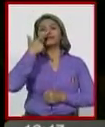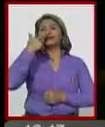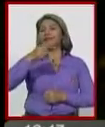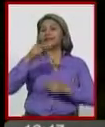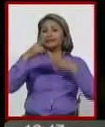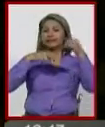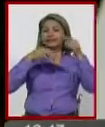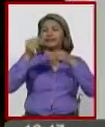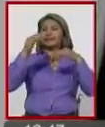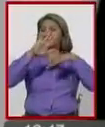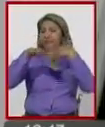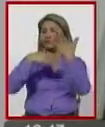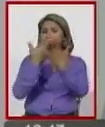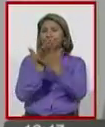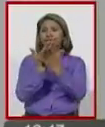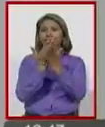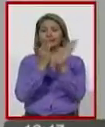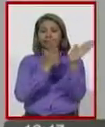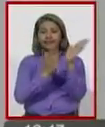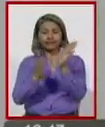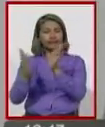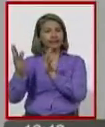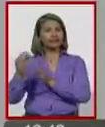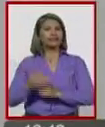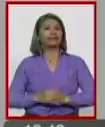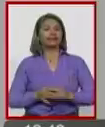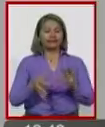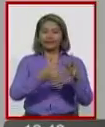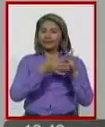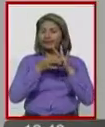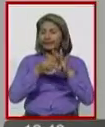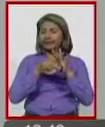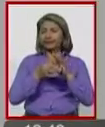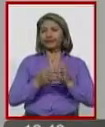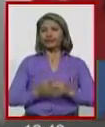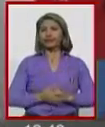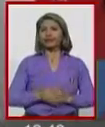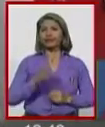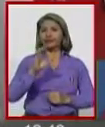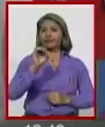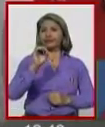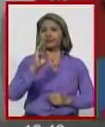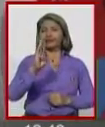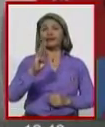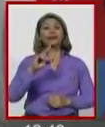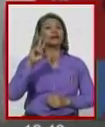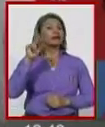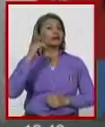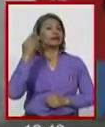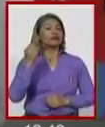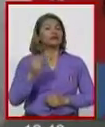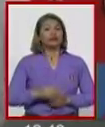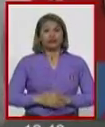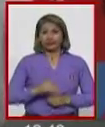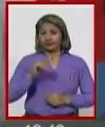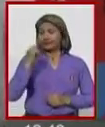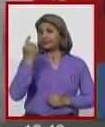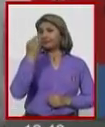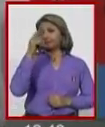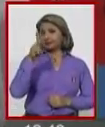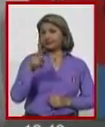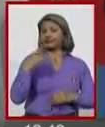los constructores. Toda esta estructura proletaria estamos bien unidos. La Central Obrera Boliviana no solamente es el compañero